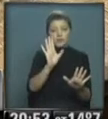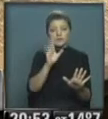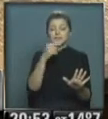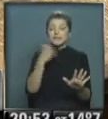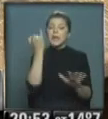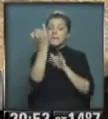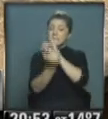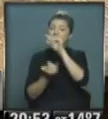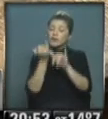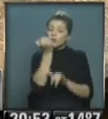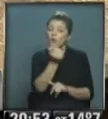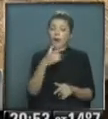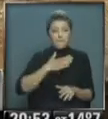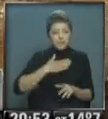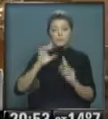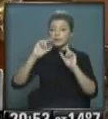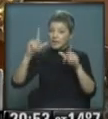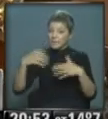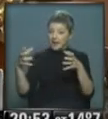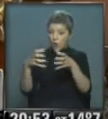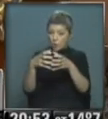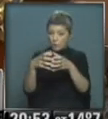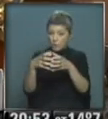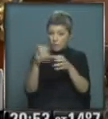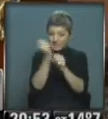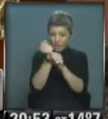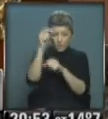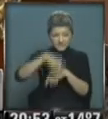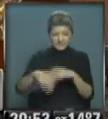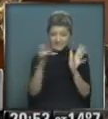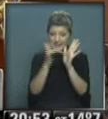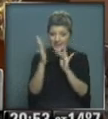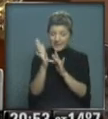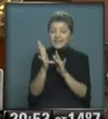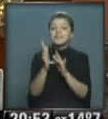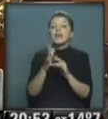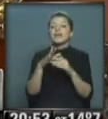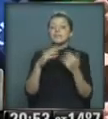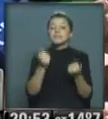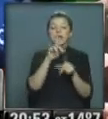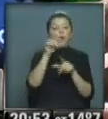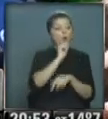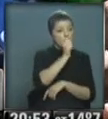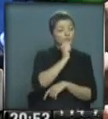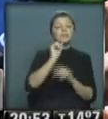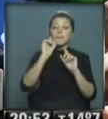Trató de explicarme, no solamente a mí, sino a toda la comunidad que estaba allí reunida, a toda la feligresía, y había muchos periodistas